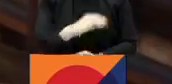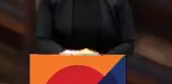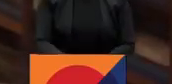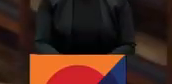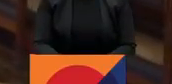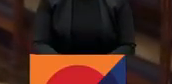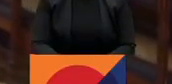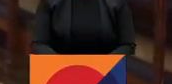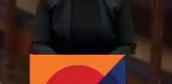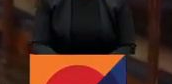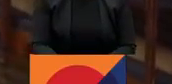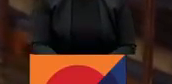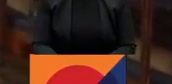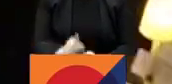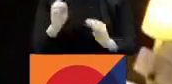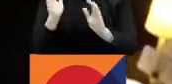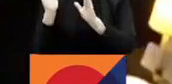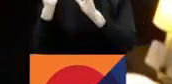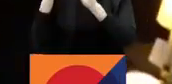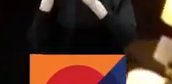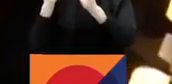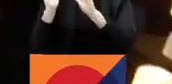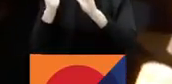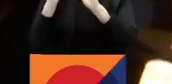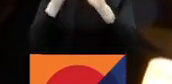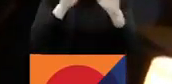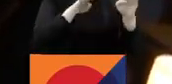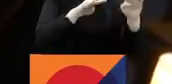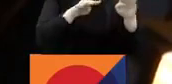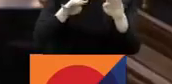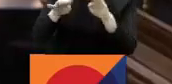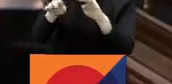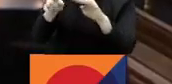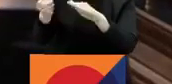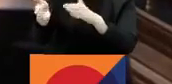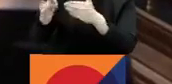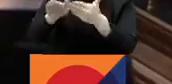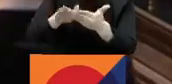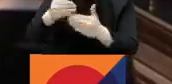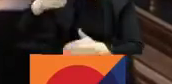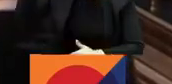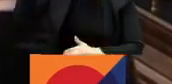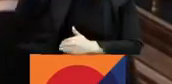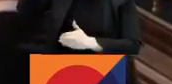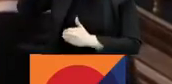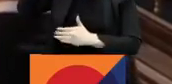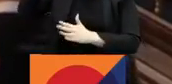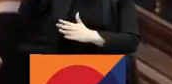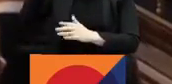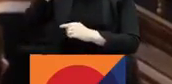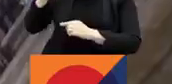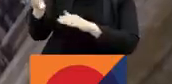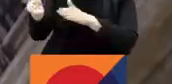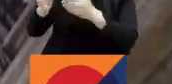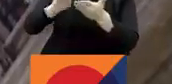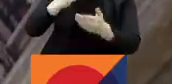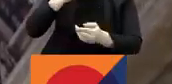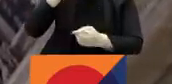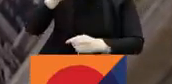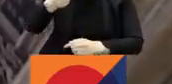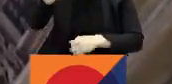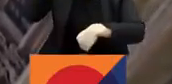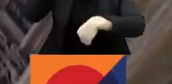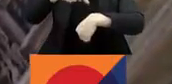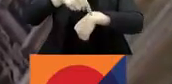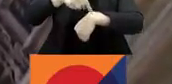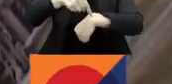El de hoy fue el funeral más importante del Reino Unido en los últimos años. Fue el más breve y uno sui generis, con 30 y